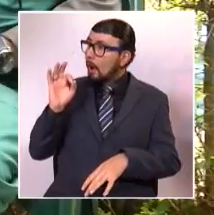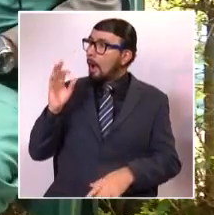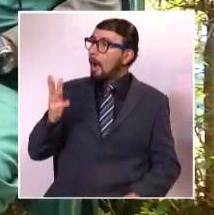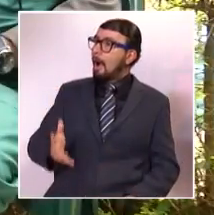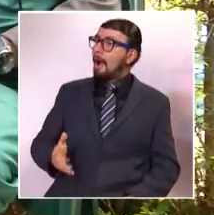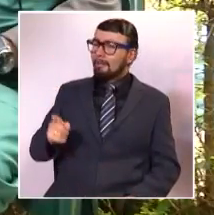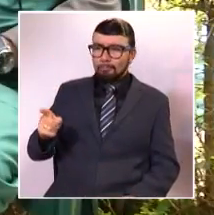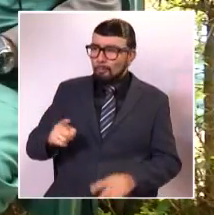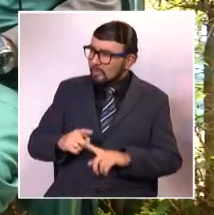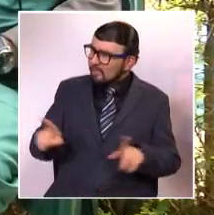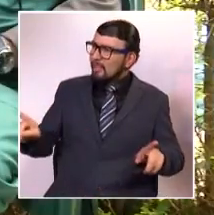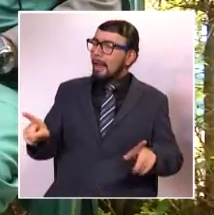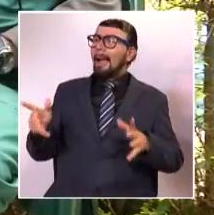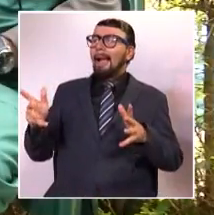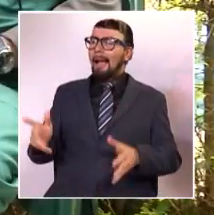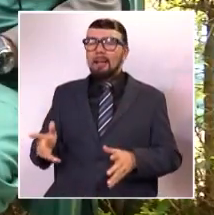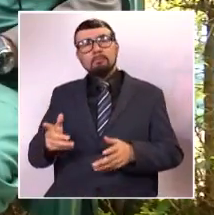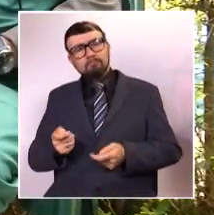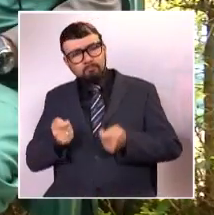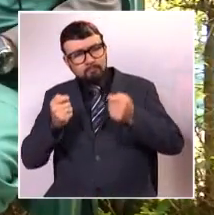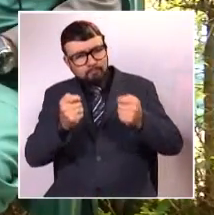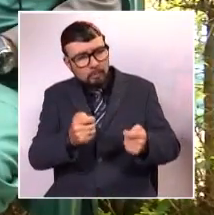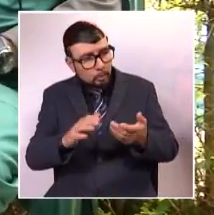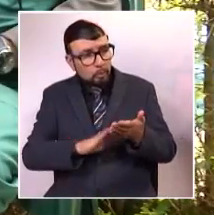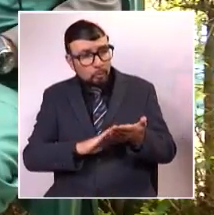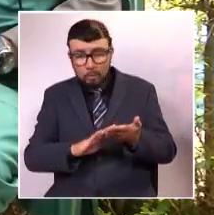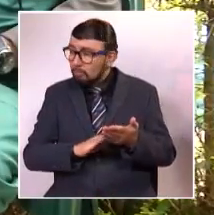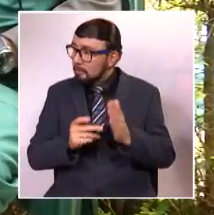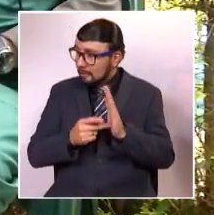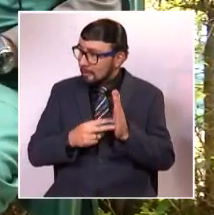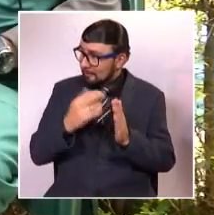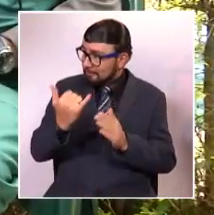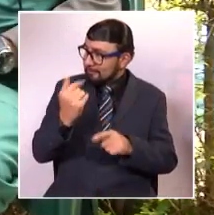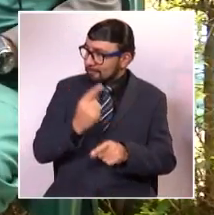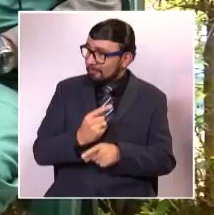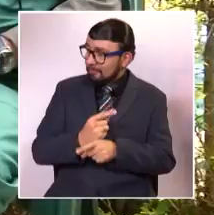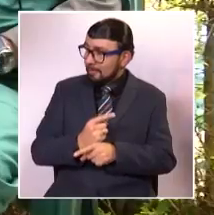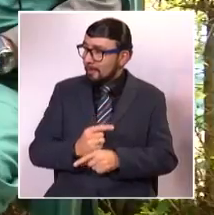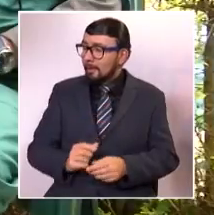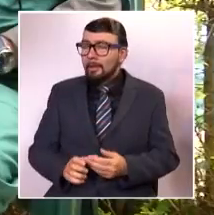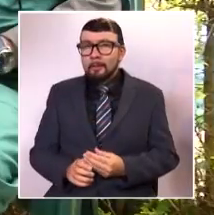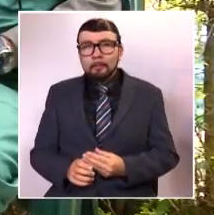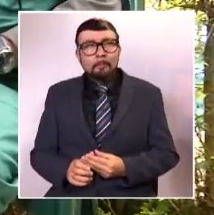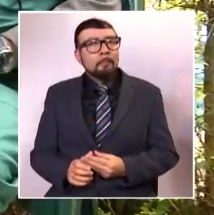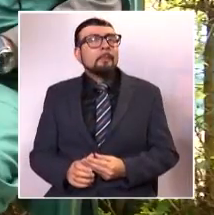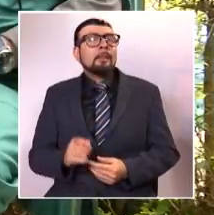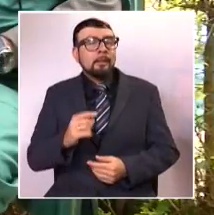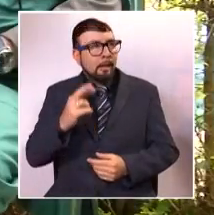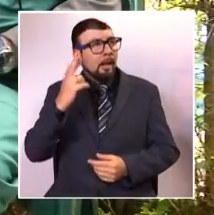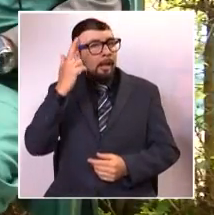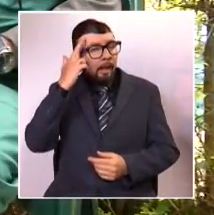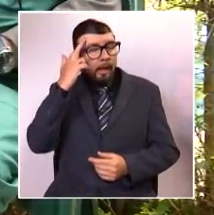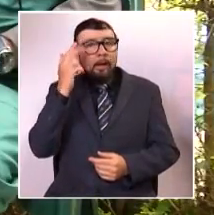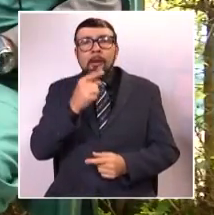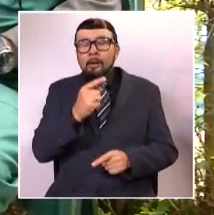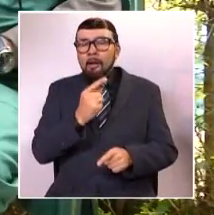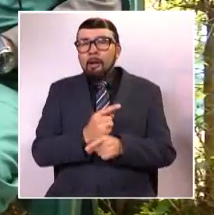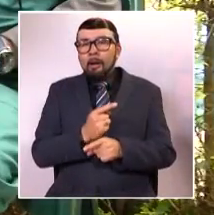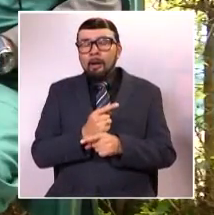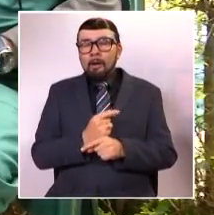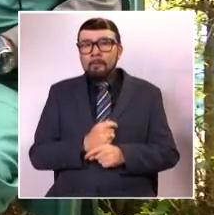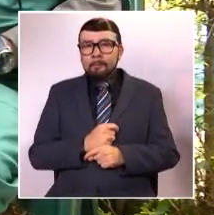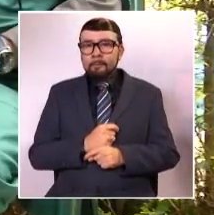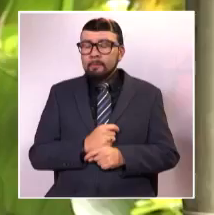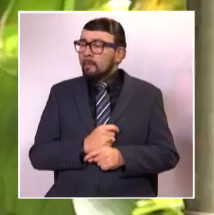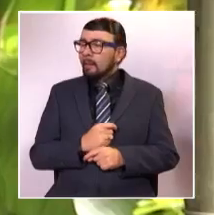ellos nos orientan hacia otro tipo de patologías. ¿Es así, doctor José Luis? Exacto, es correcto, y